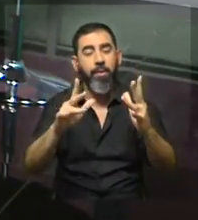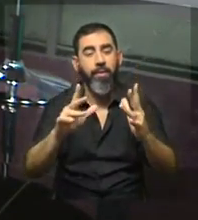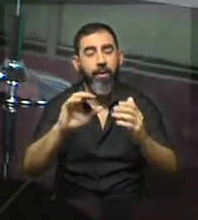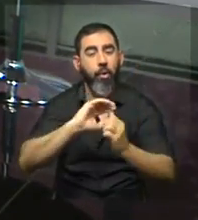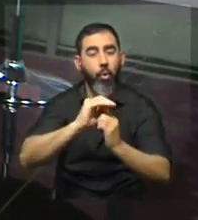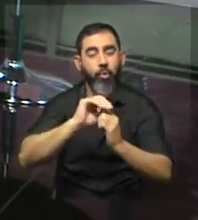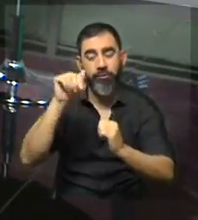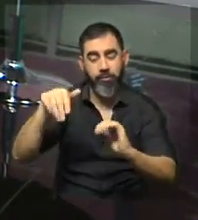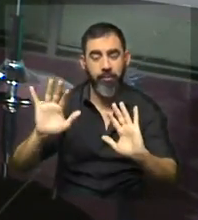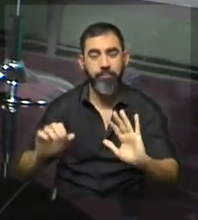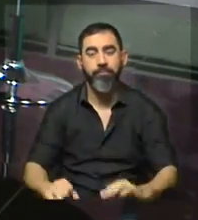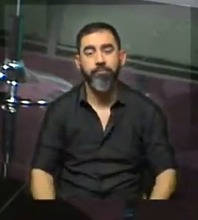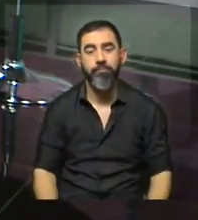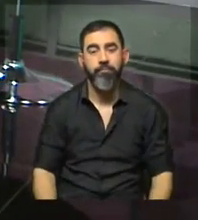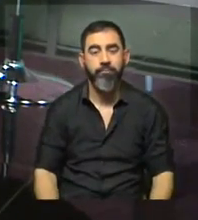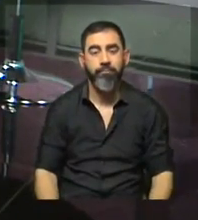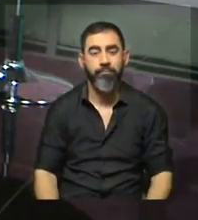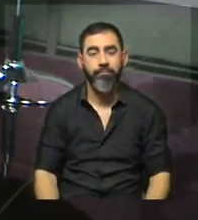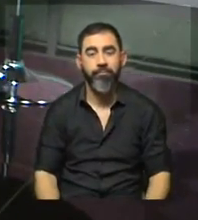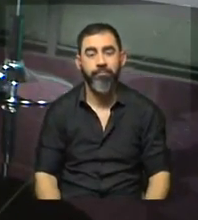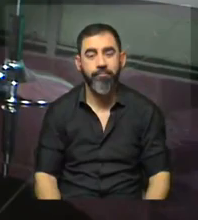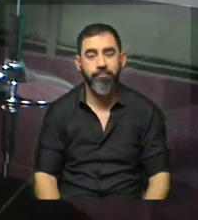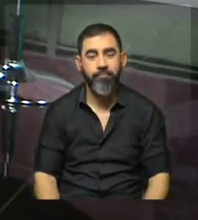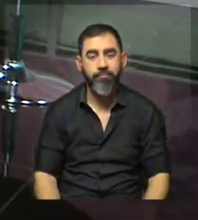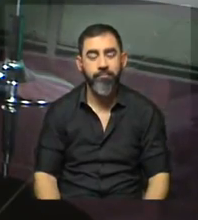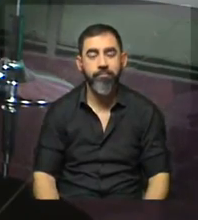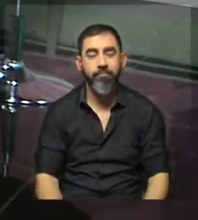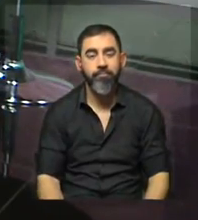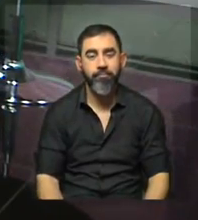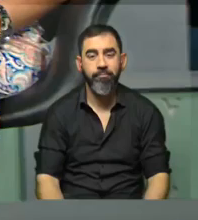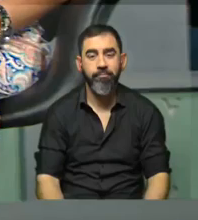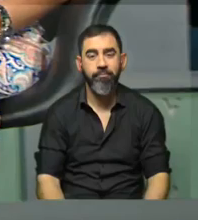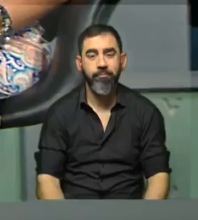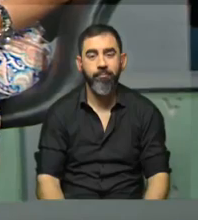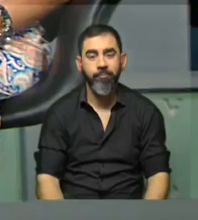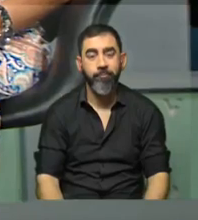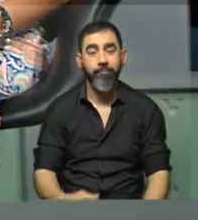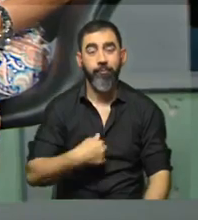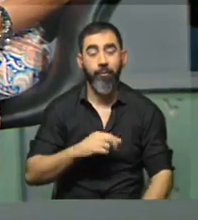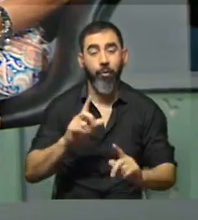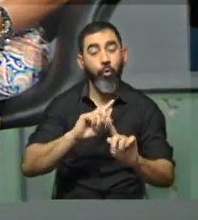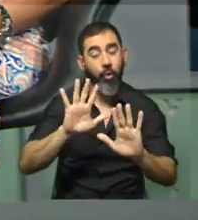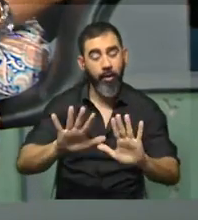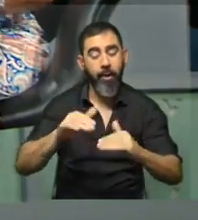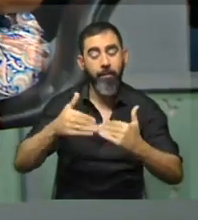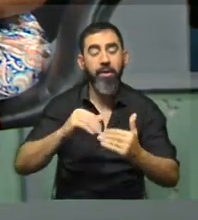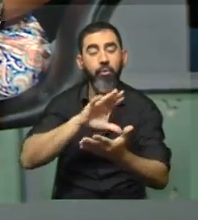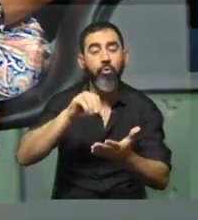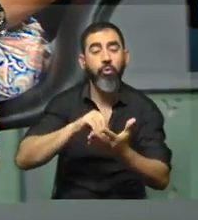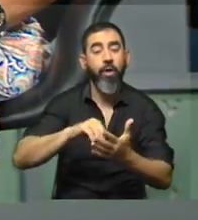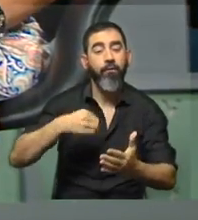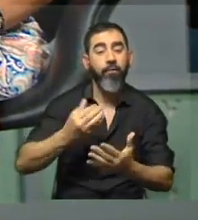Ma. Hasta Aquí Llegamos, con la primera edición. Hasta acá llegamos. Pero ves, yo digo, pero no se vayan porque ya arrancamos de Ciudad Viva.